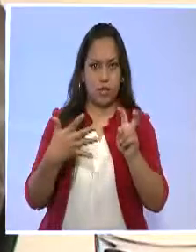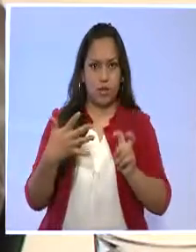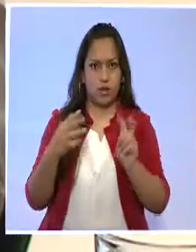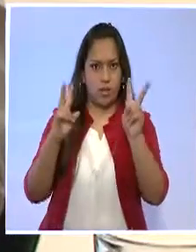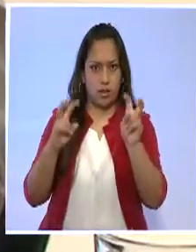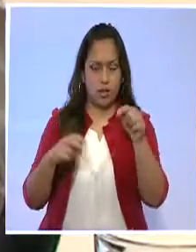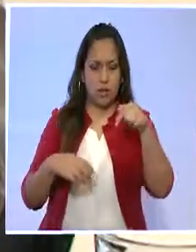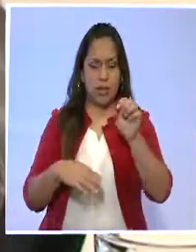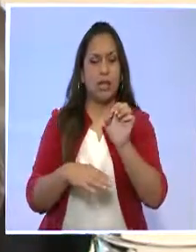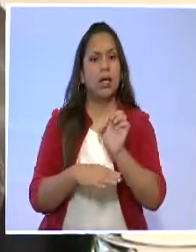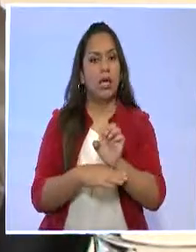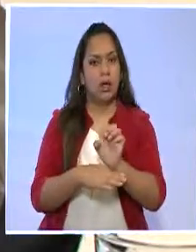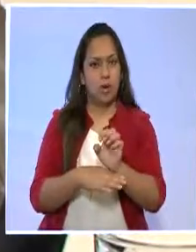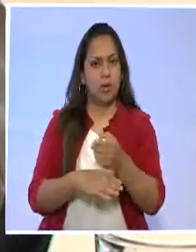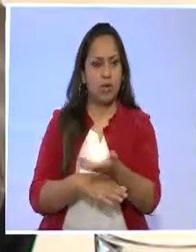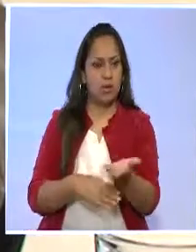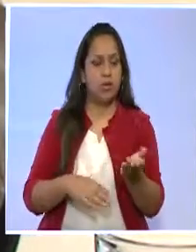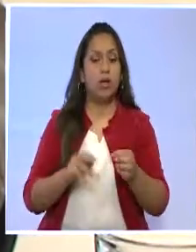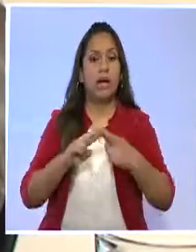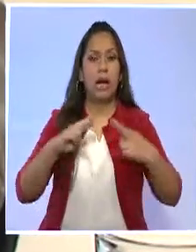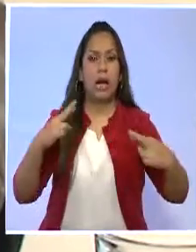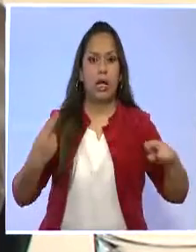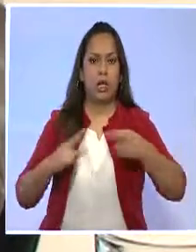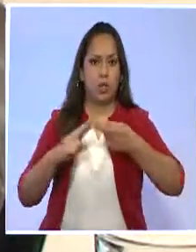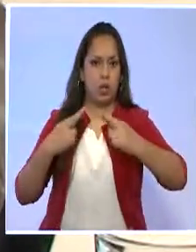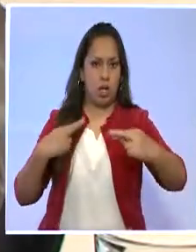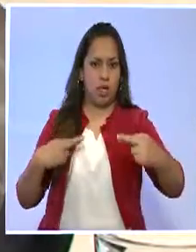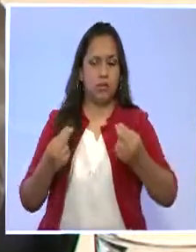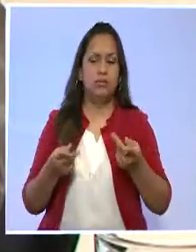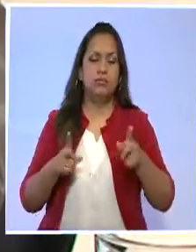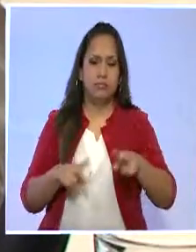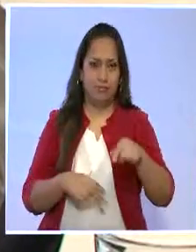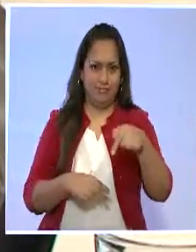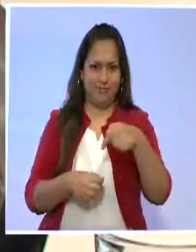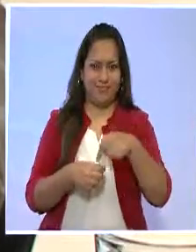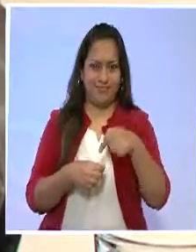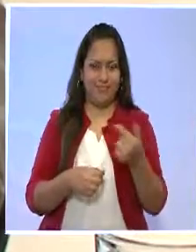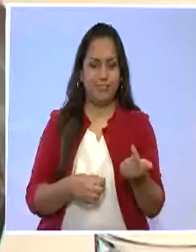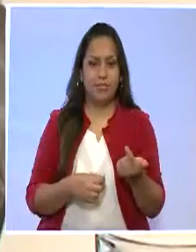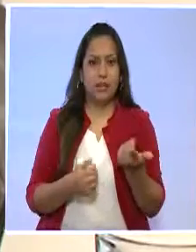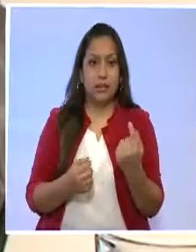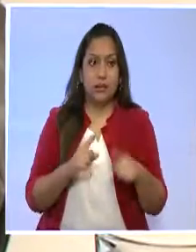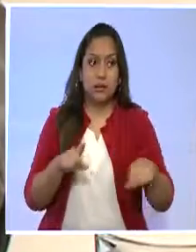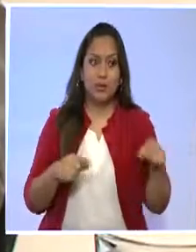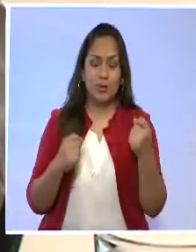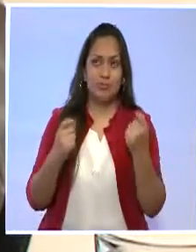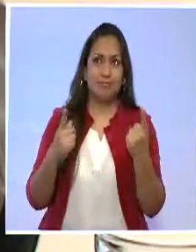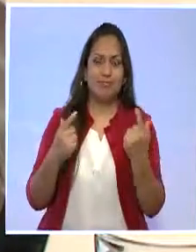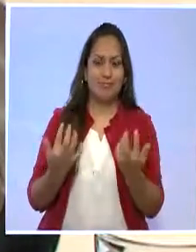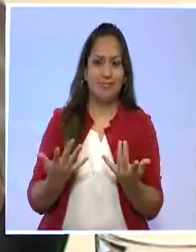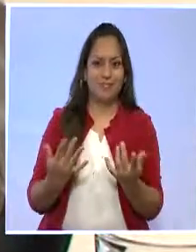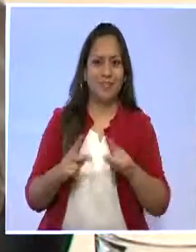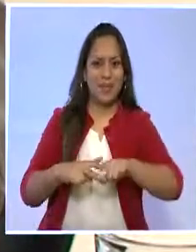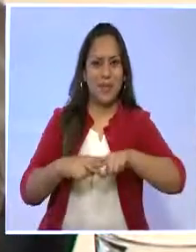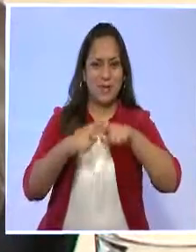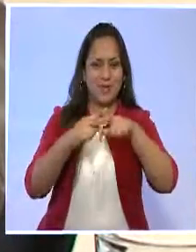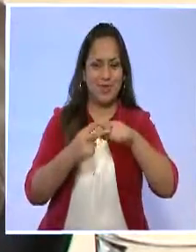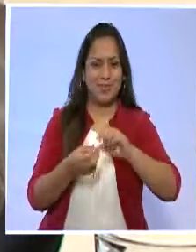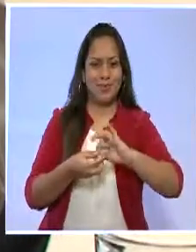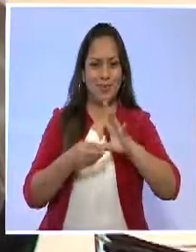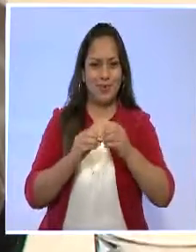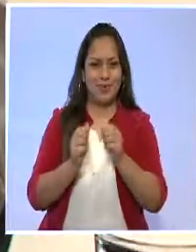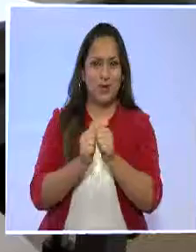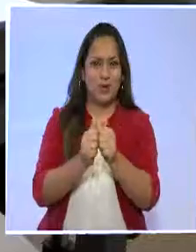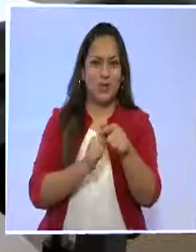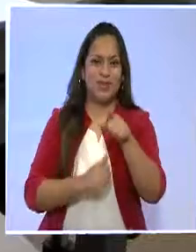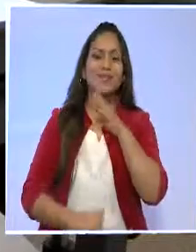de coyuntura nacional y de coyuntura regional que es seguro muchos de ustedes estarán a la expectativa un abrazo fuerte con esto empezamos nuestro programa contigo